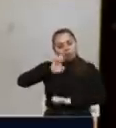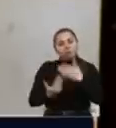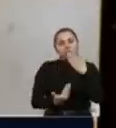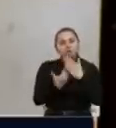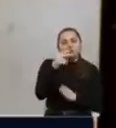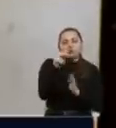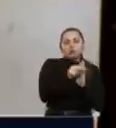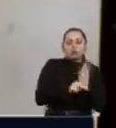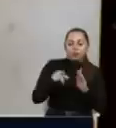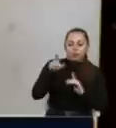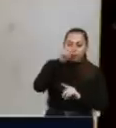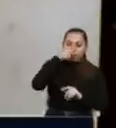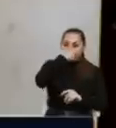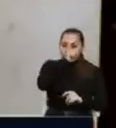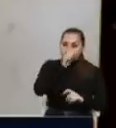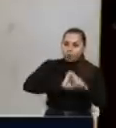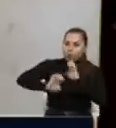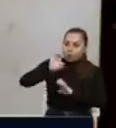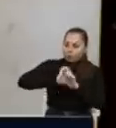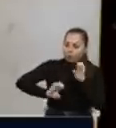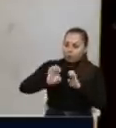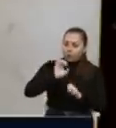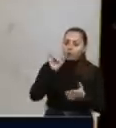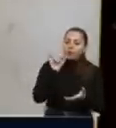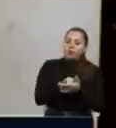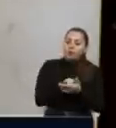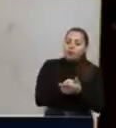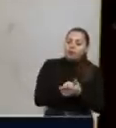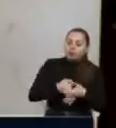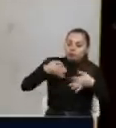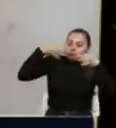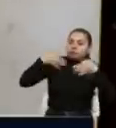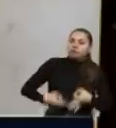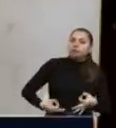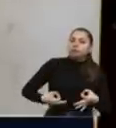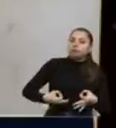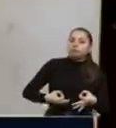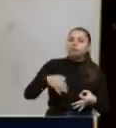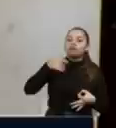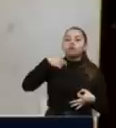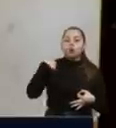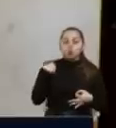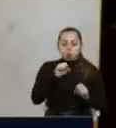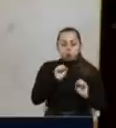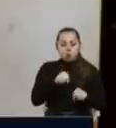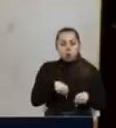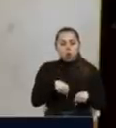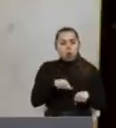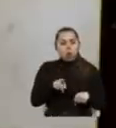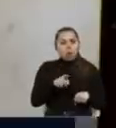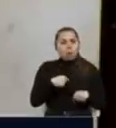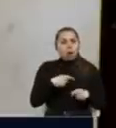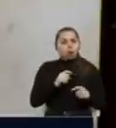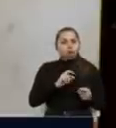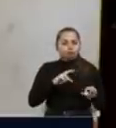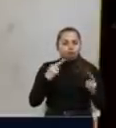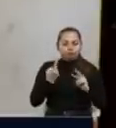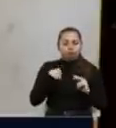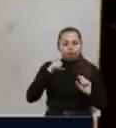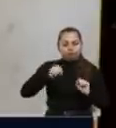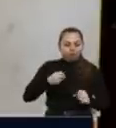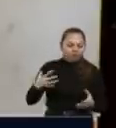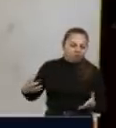de drogas, es decir, dirigido hacia lo que realmente consideramos que podría ser una represión